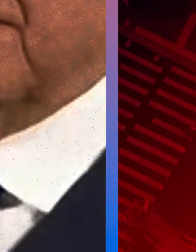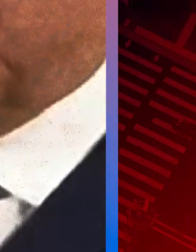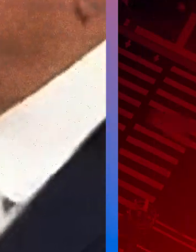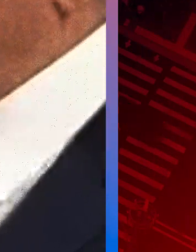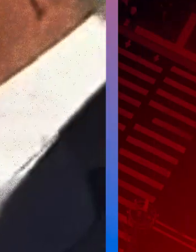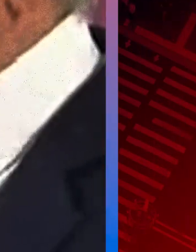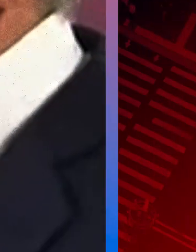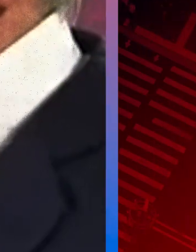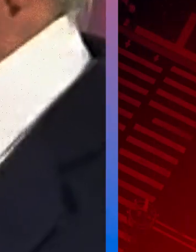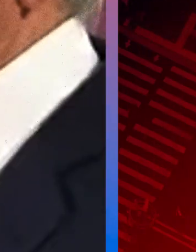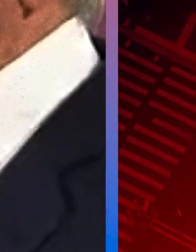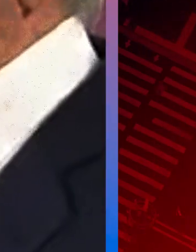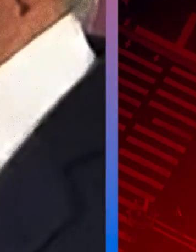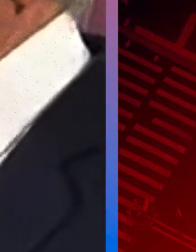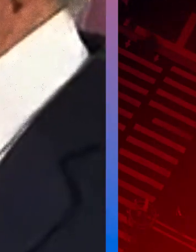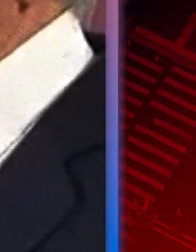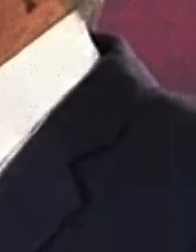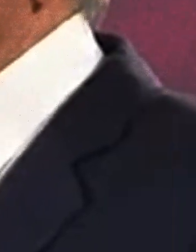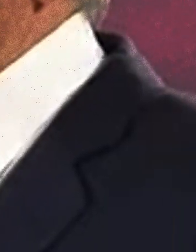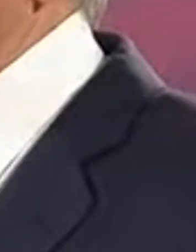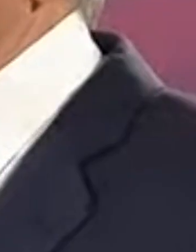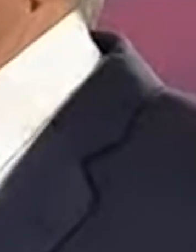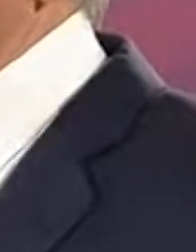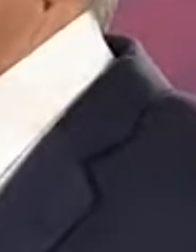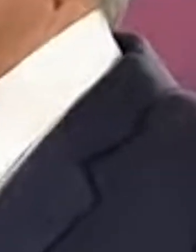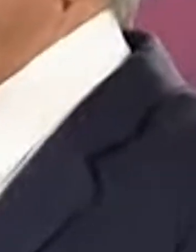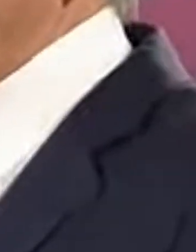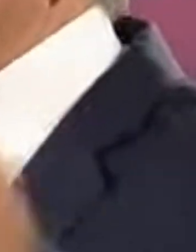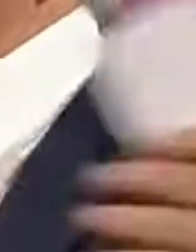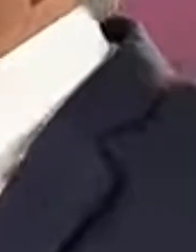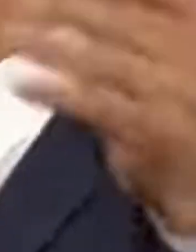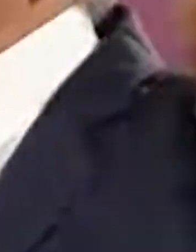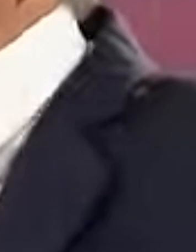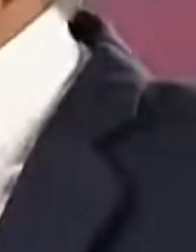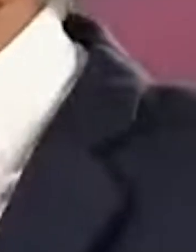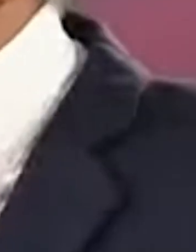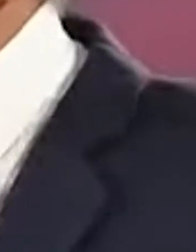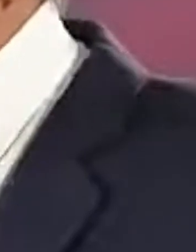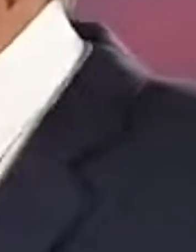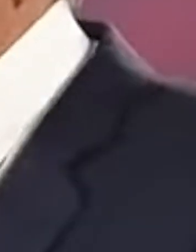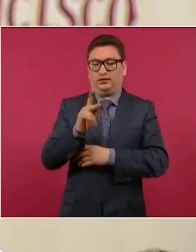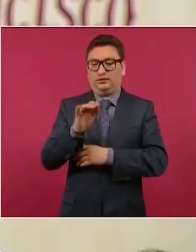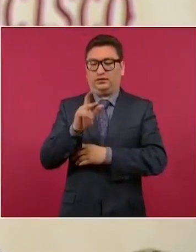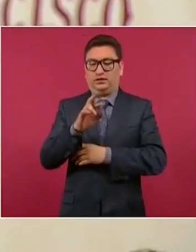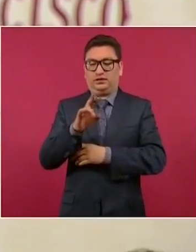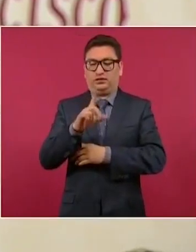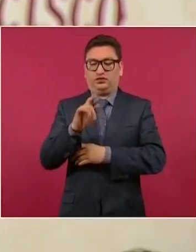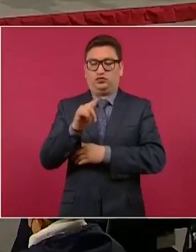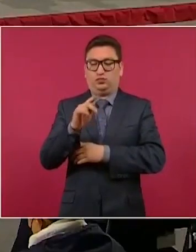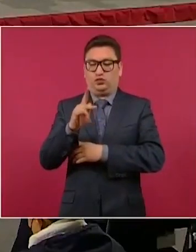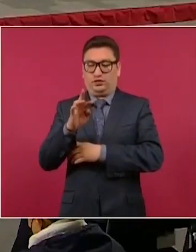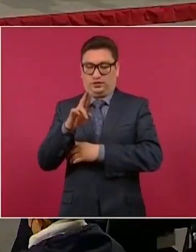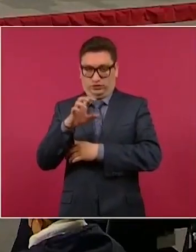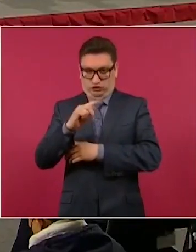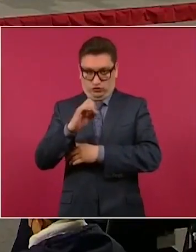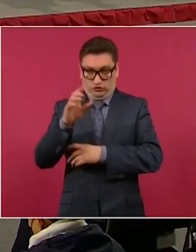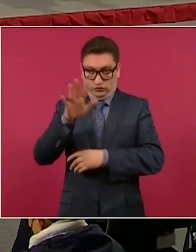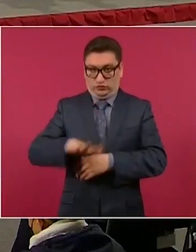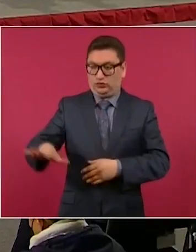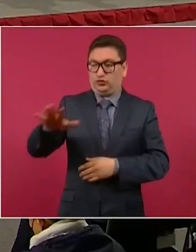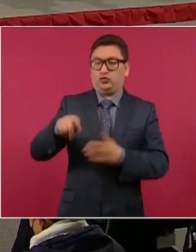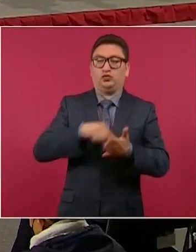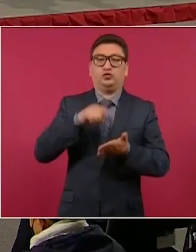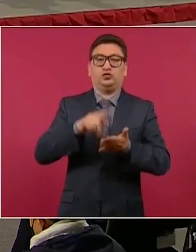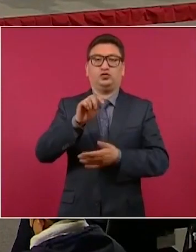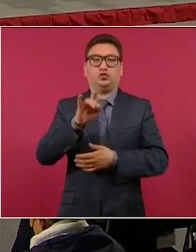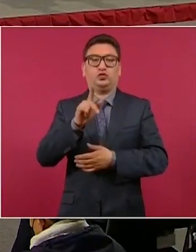El presidente de México, Andrés Manuel López Obrador, reveló que el próximo 1 de diciembre de este 2023 será inaugurado el Aeropuerto Internacional de Tulum, Felipe